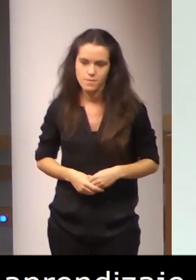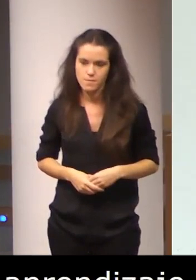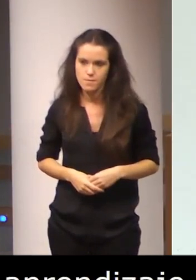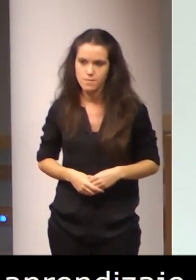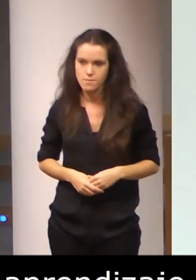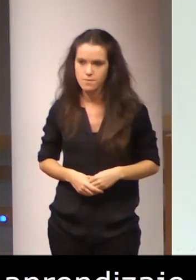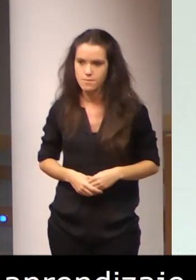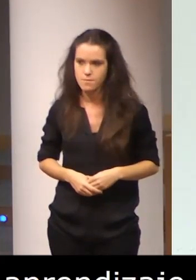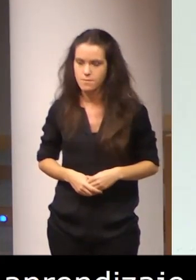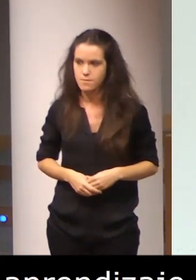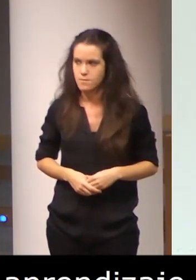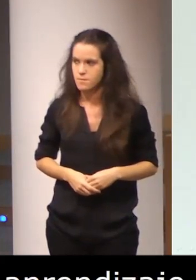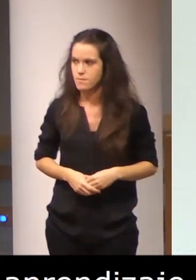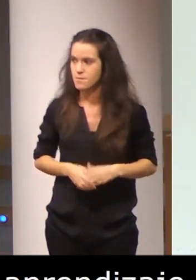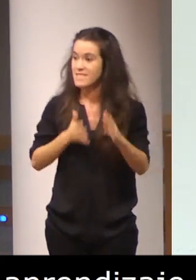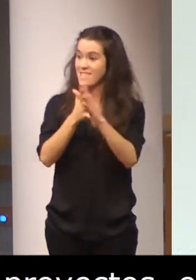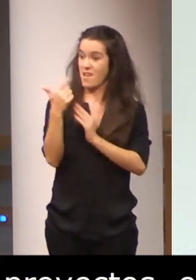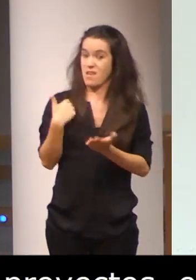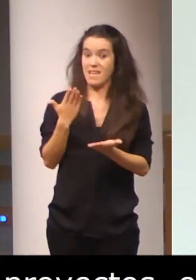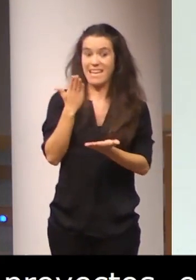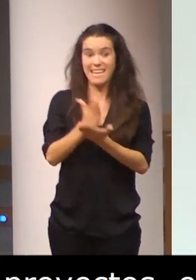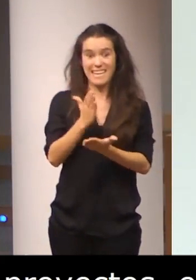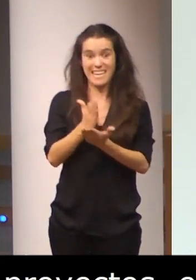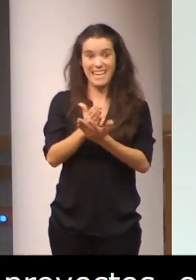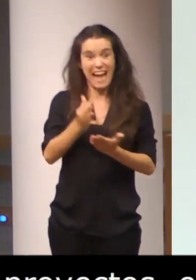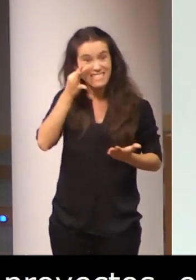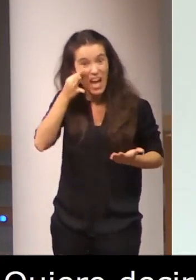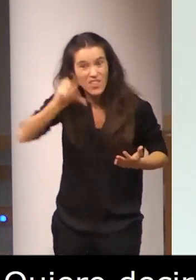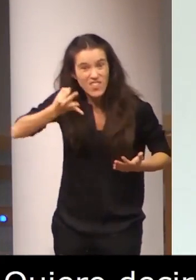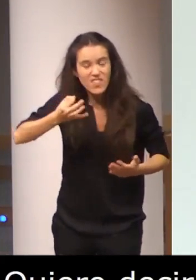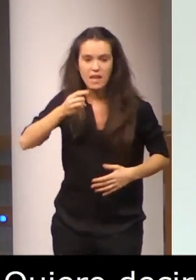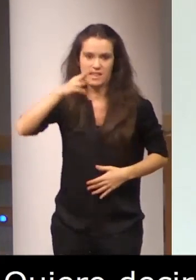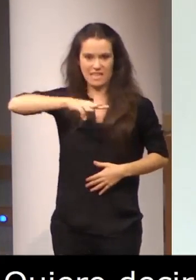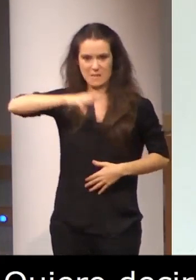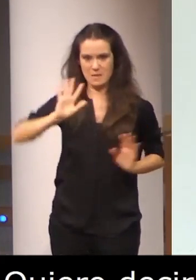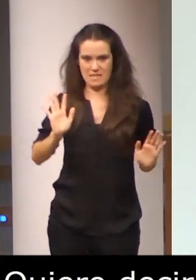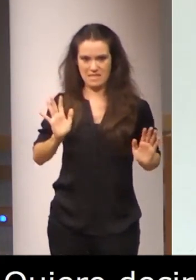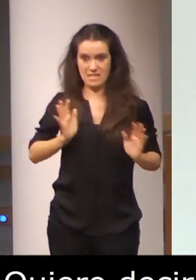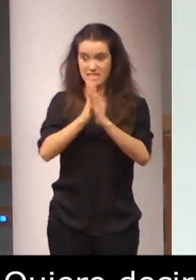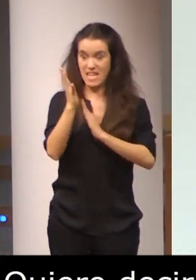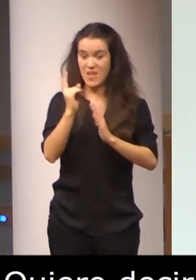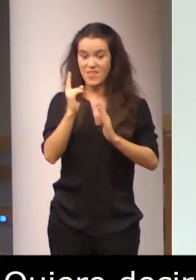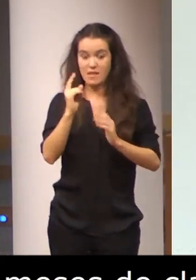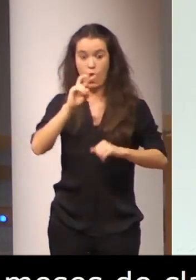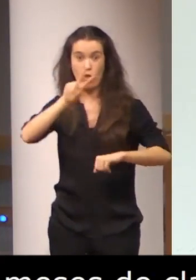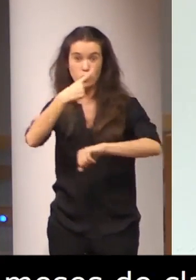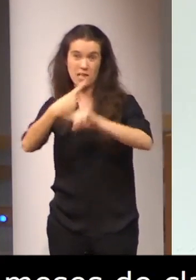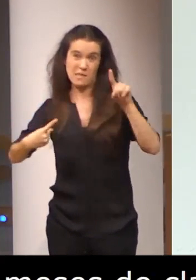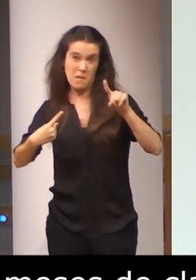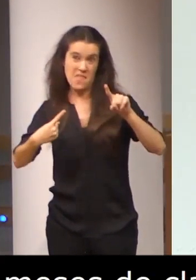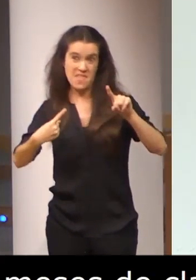Quiero decir que solamente hay 3 meses de clase, en realidad, con 2 horas y media más o menos de clase a la